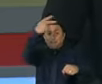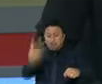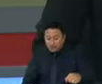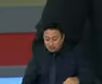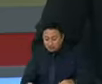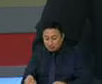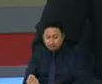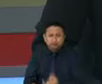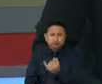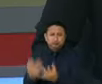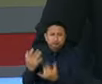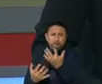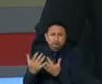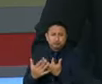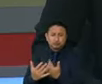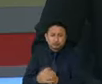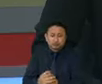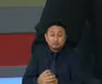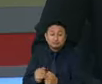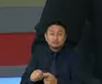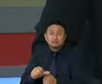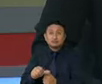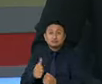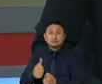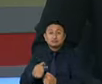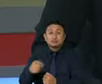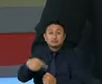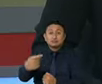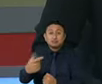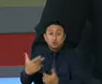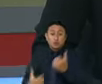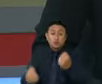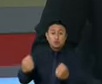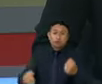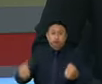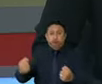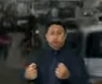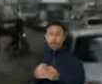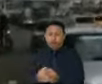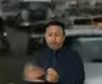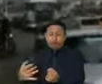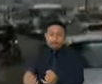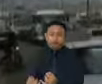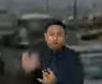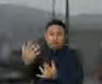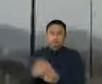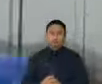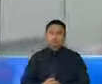incendió, provocando además que el fuego se propagara al cabezal de un tráiler.